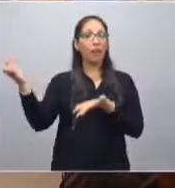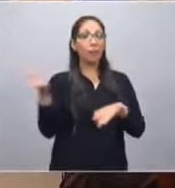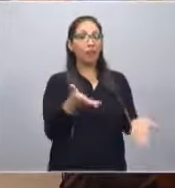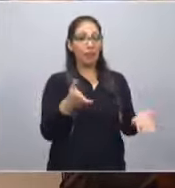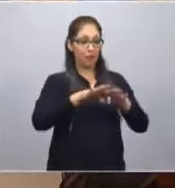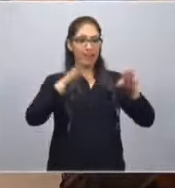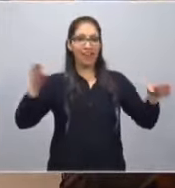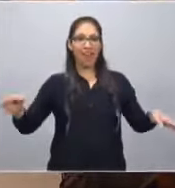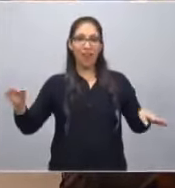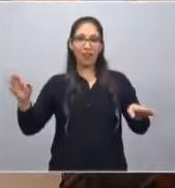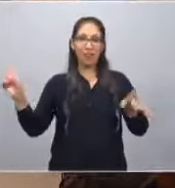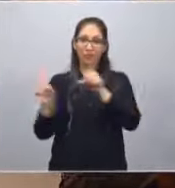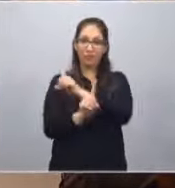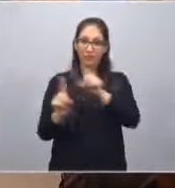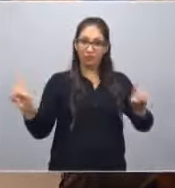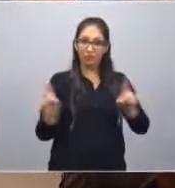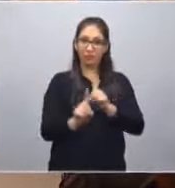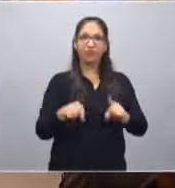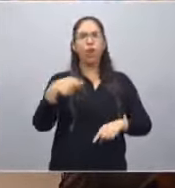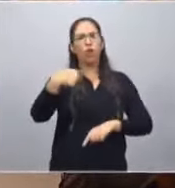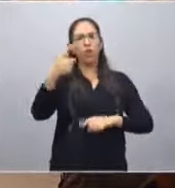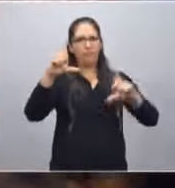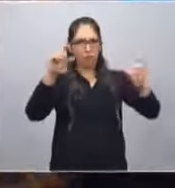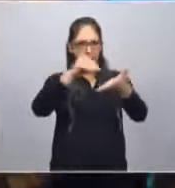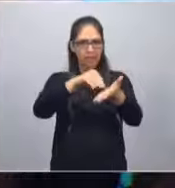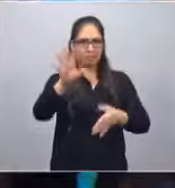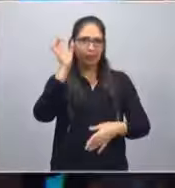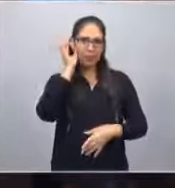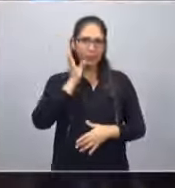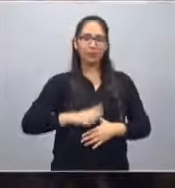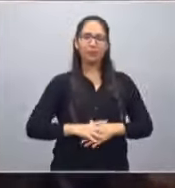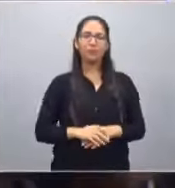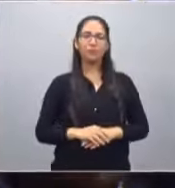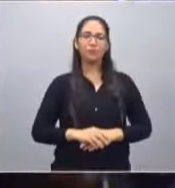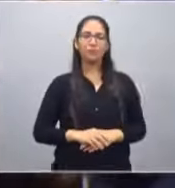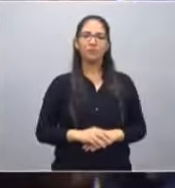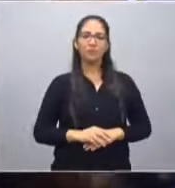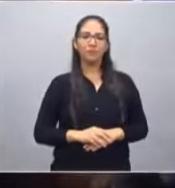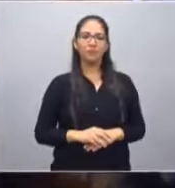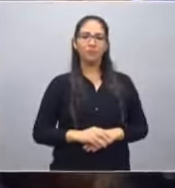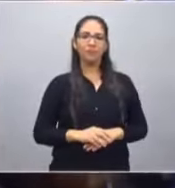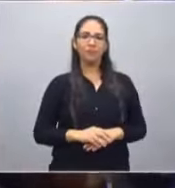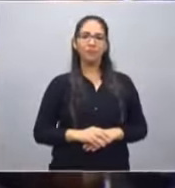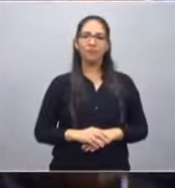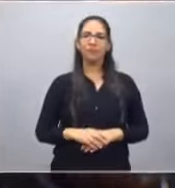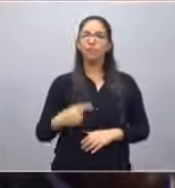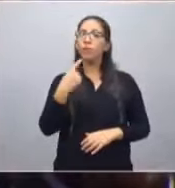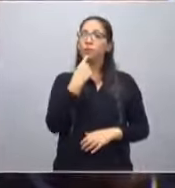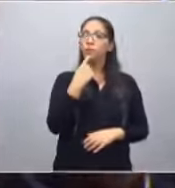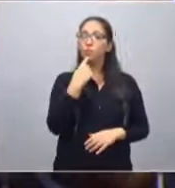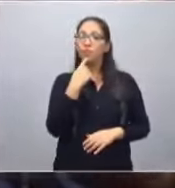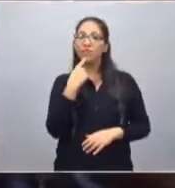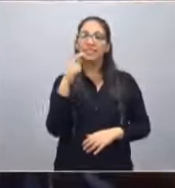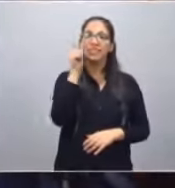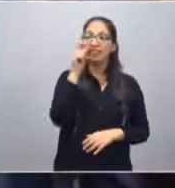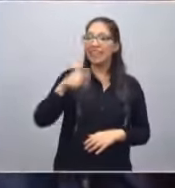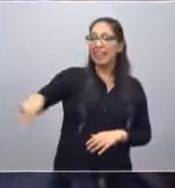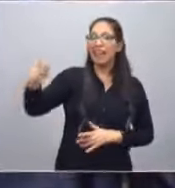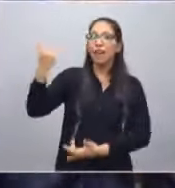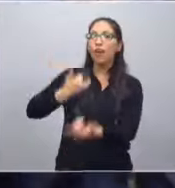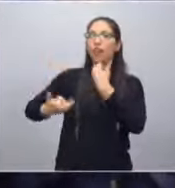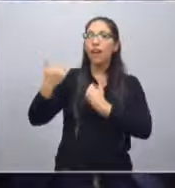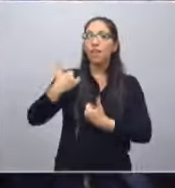ahora hacen otra foto perfecto nos contaban las chicas y los chicos que lo que más